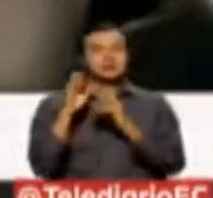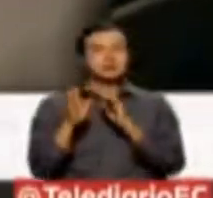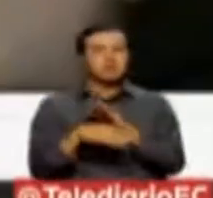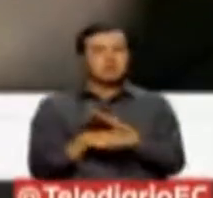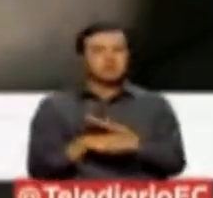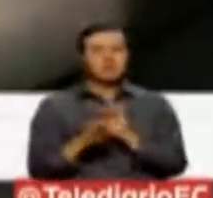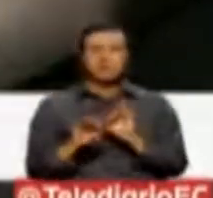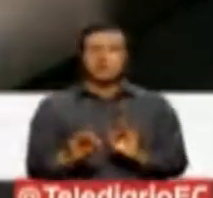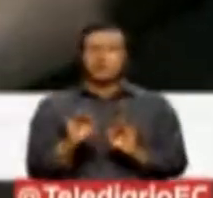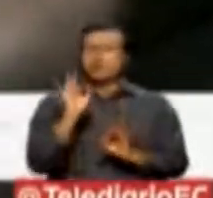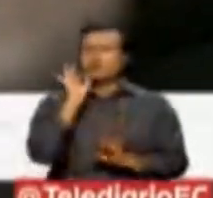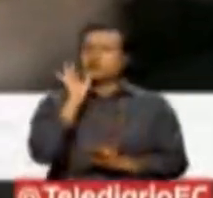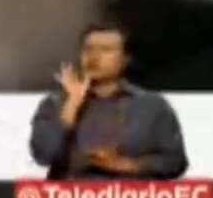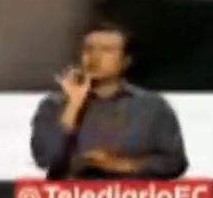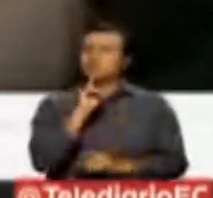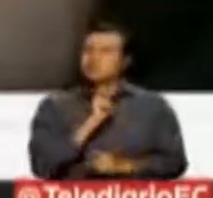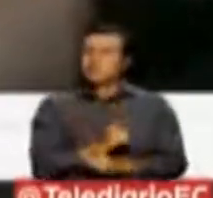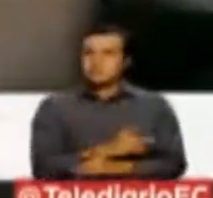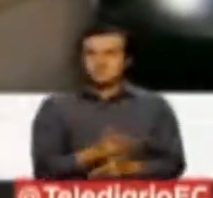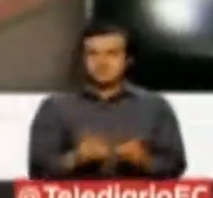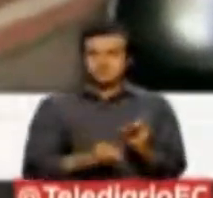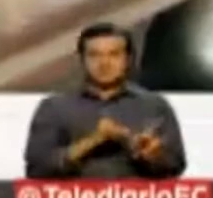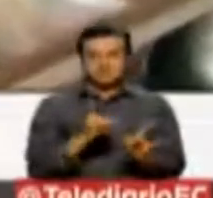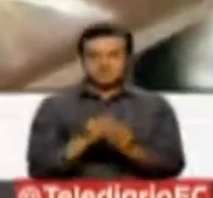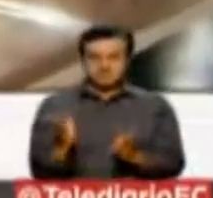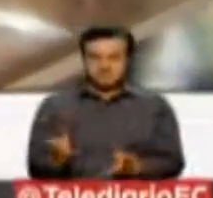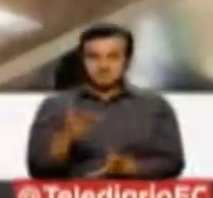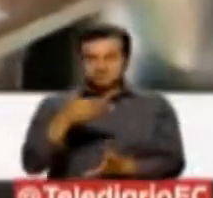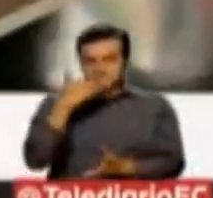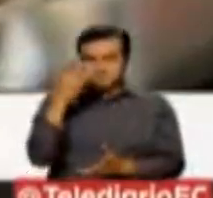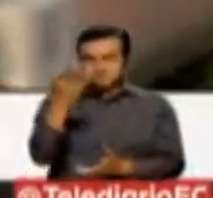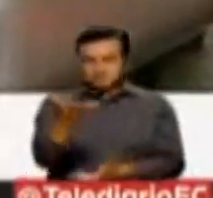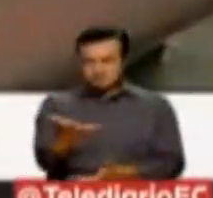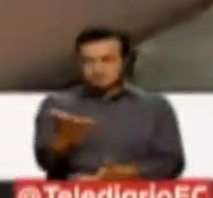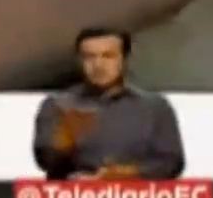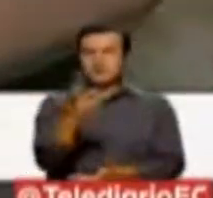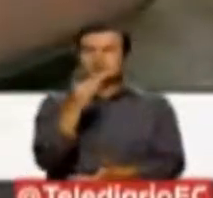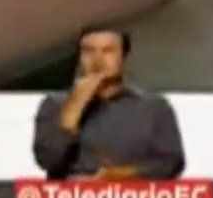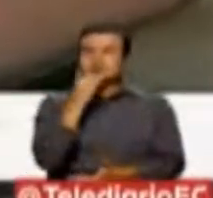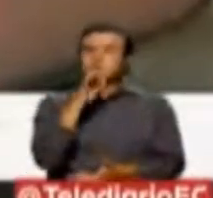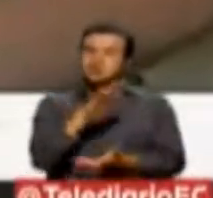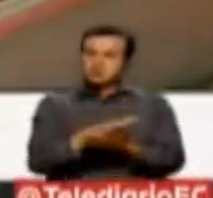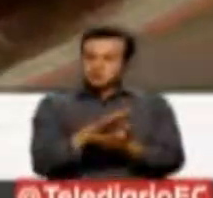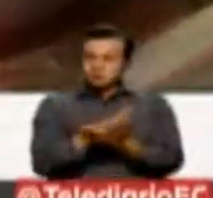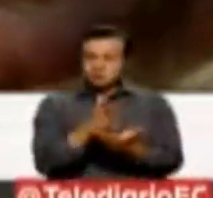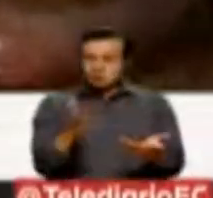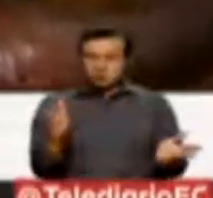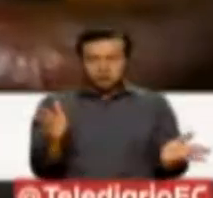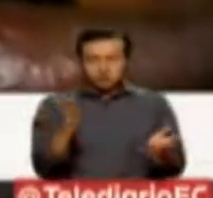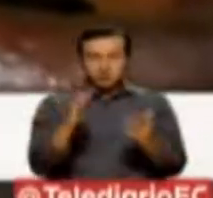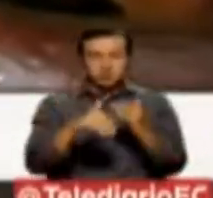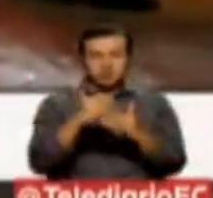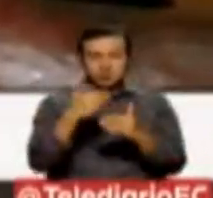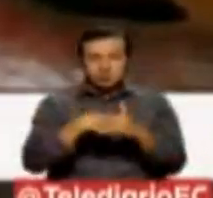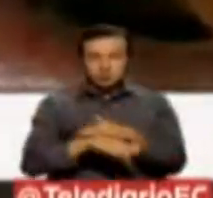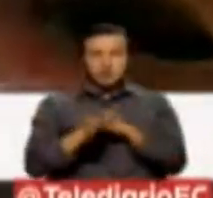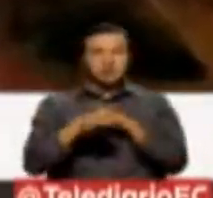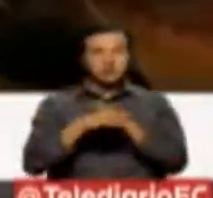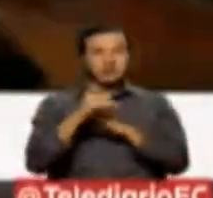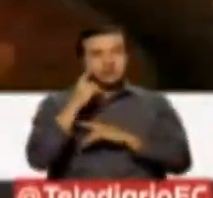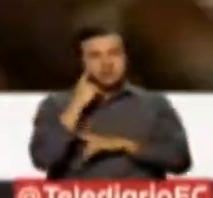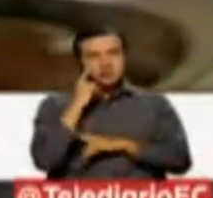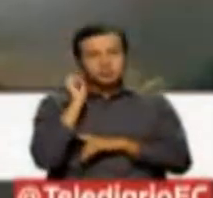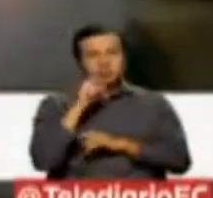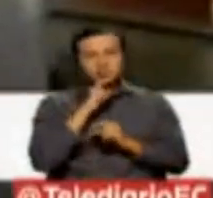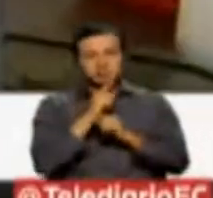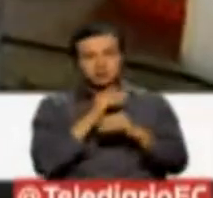lo preparan exquisito. Perfecto, entonces la dejamos comer. Por favor, desayunen tranquilos, yo me voy a meter aquí a la cocina. No sé si tenemos